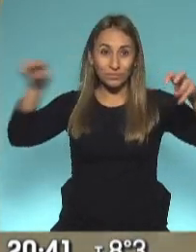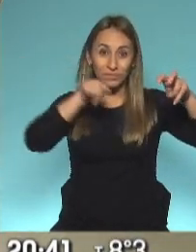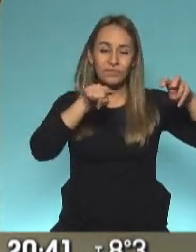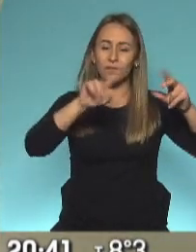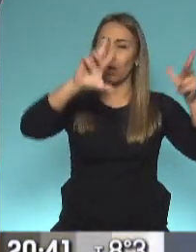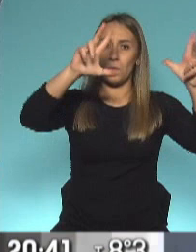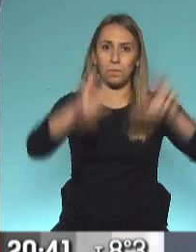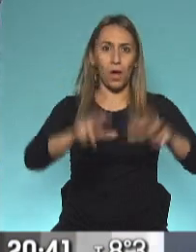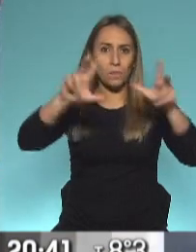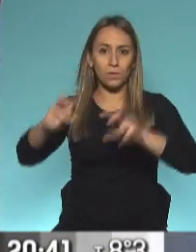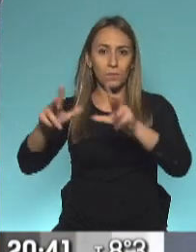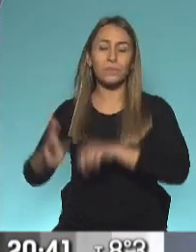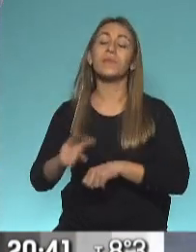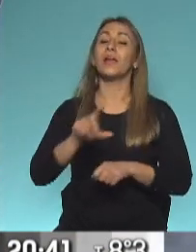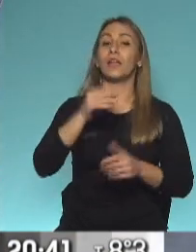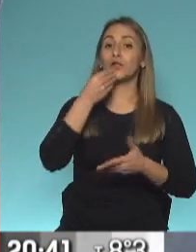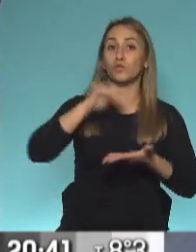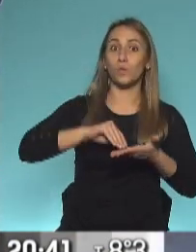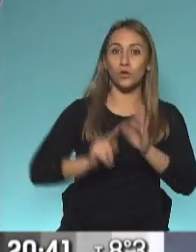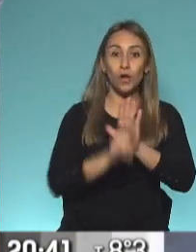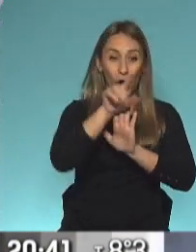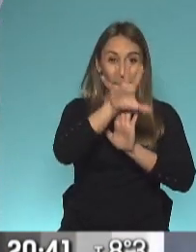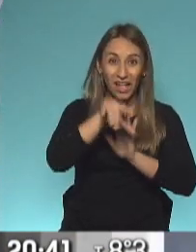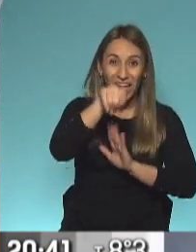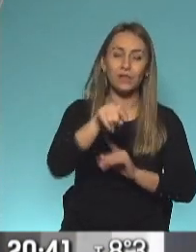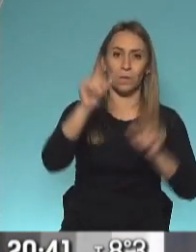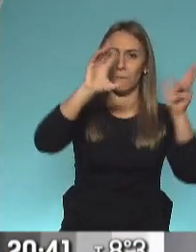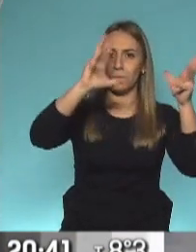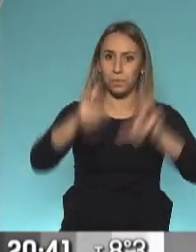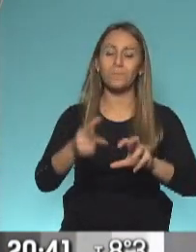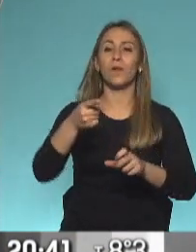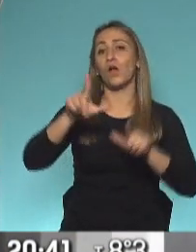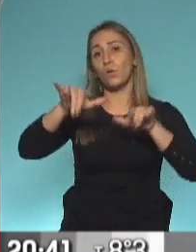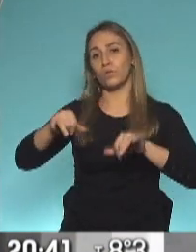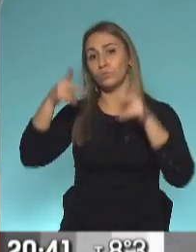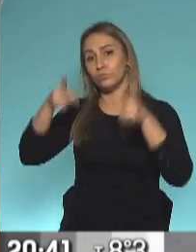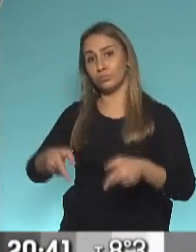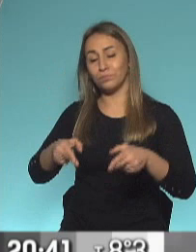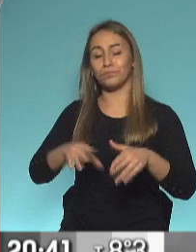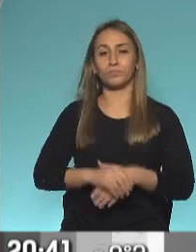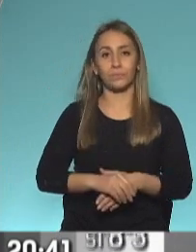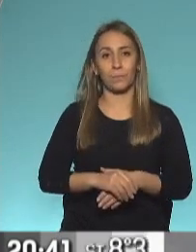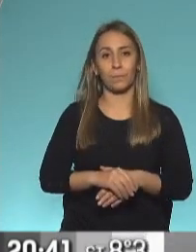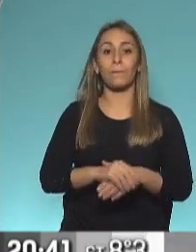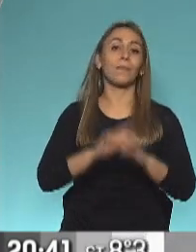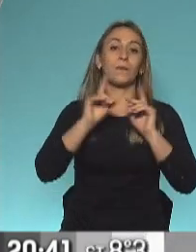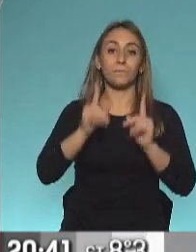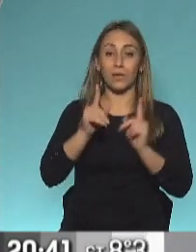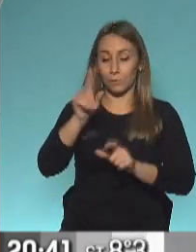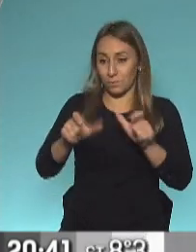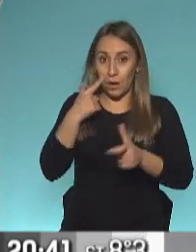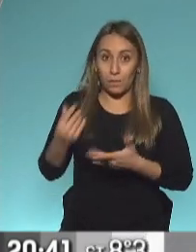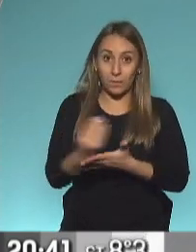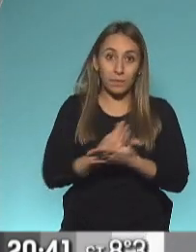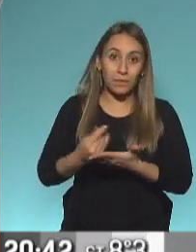norte de chubut lo que provocó un corte de energía al noroeste de la provincia en la misma zona pobladores de cushamen quedaron